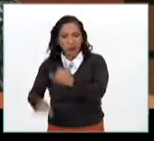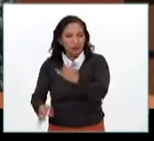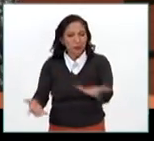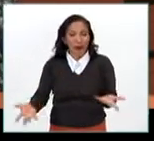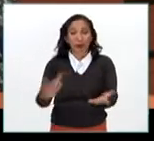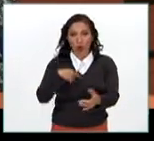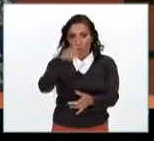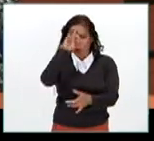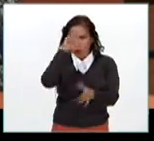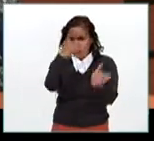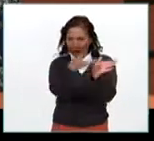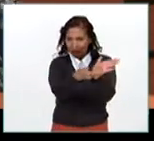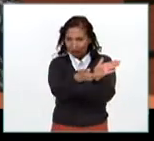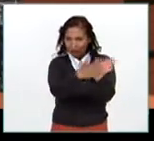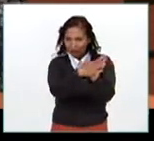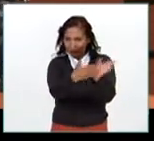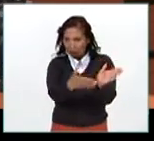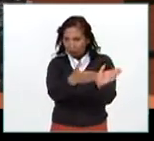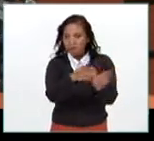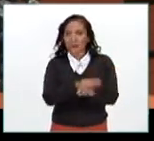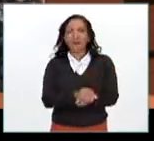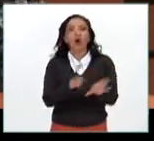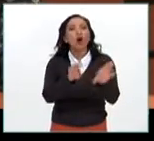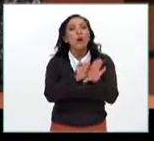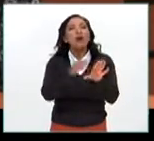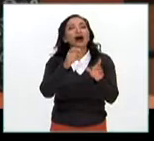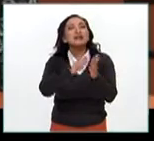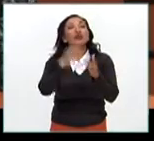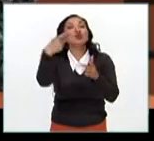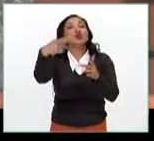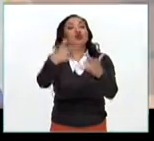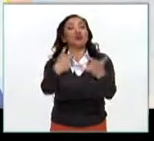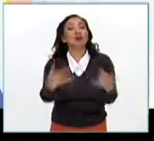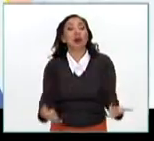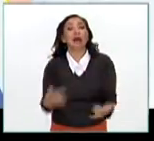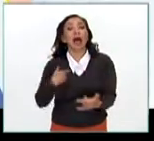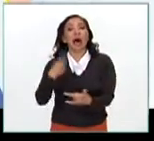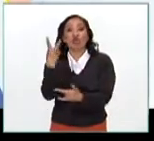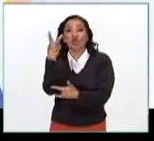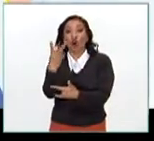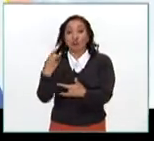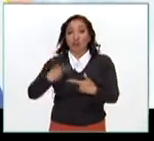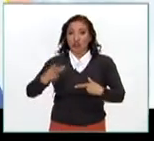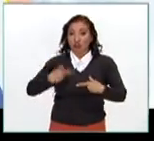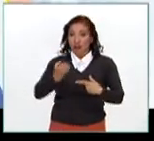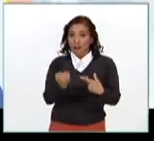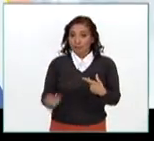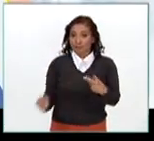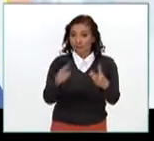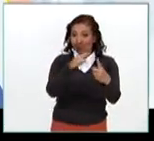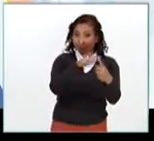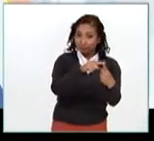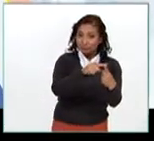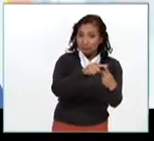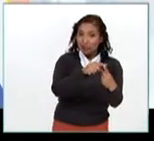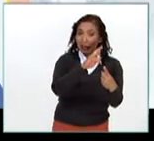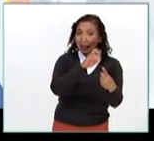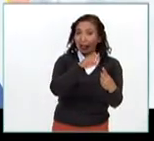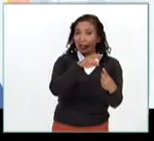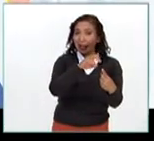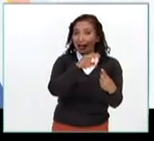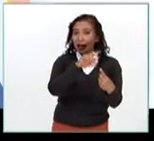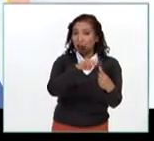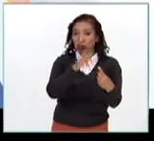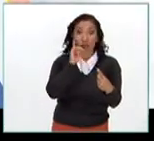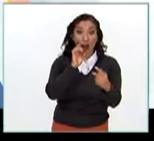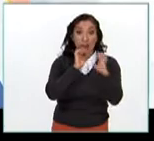Bueno, pues tengo esta recomendación que es Cómo escribir tu propia historia, y escrita a dos plumas, y nada más y nada menos que la de Raquel